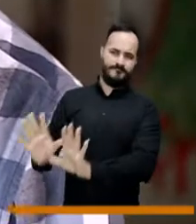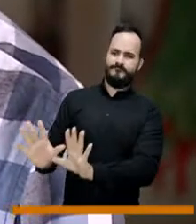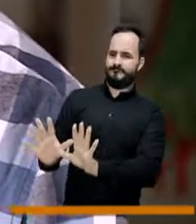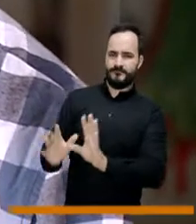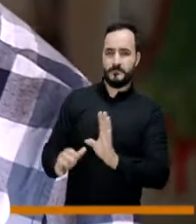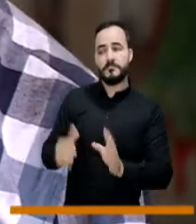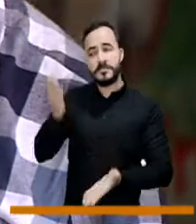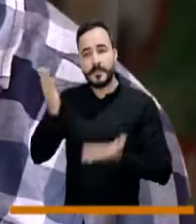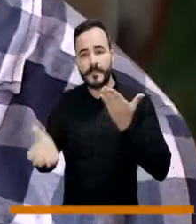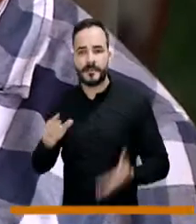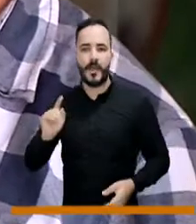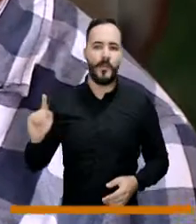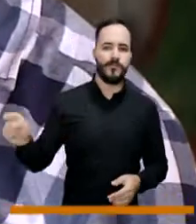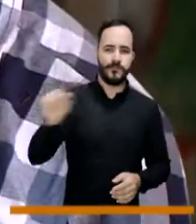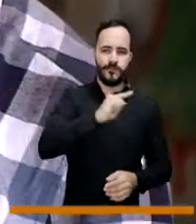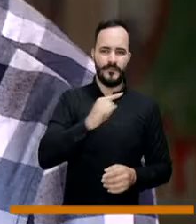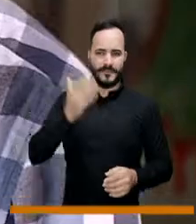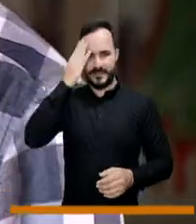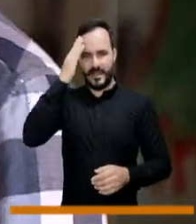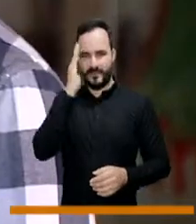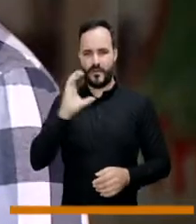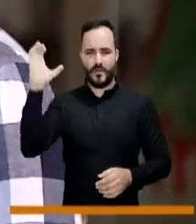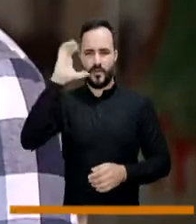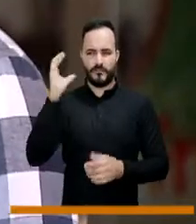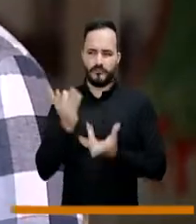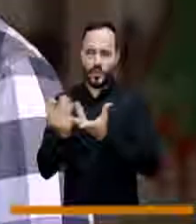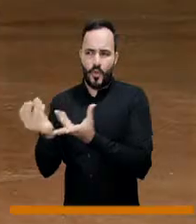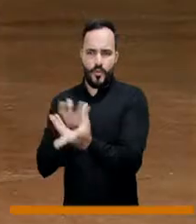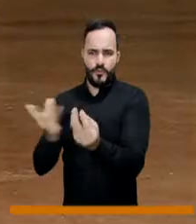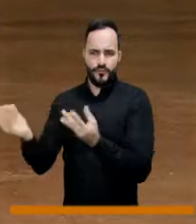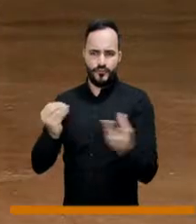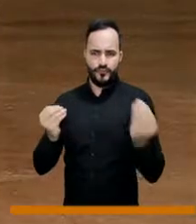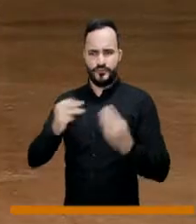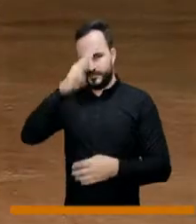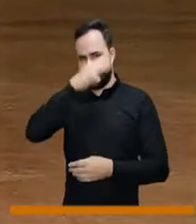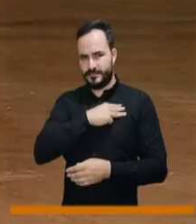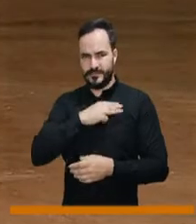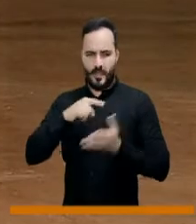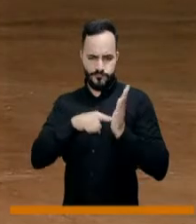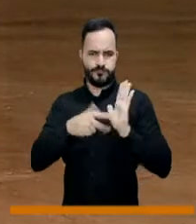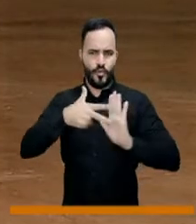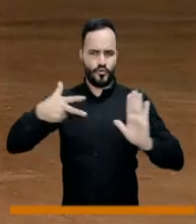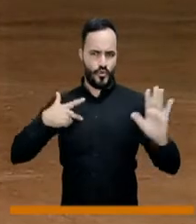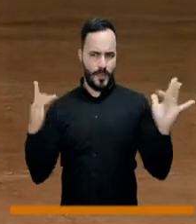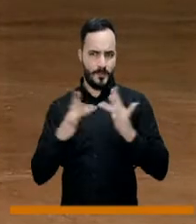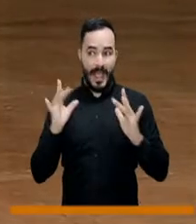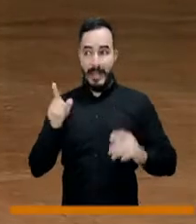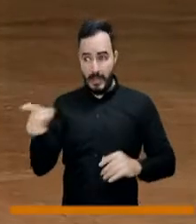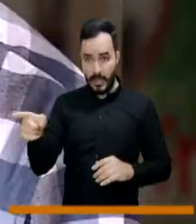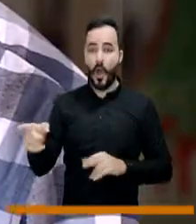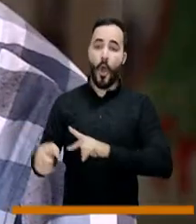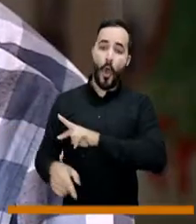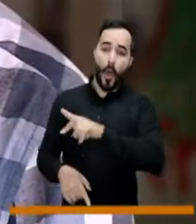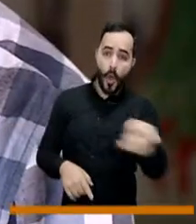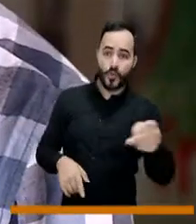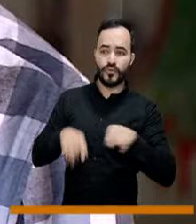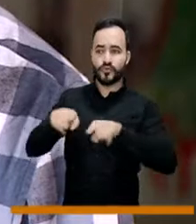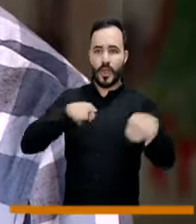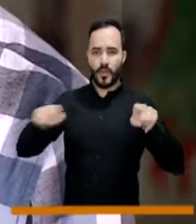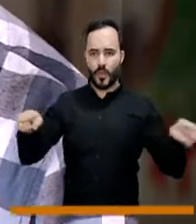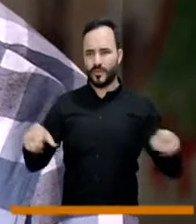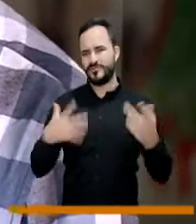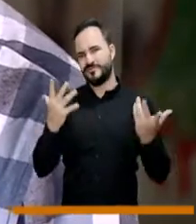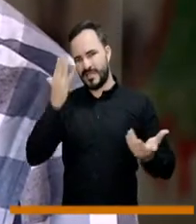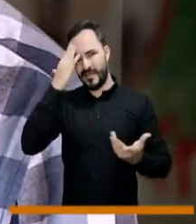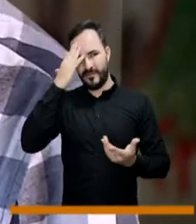el reclutamiento de, digamos, de las fuerzas legalmente constituidas en el país o sea el reclutamiento ilegal que han